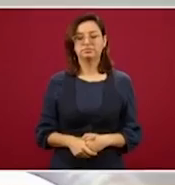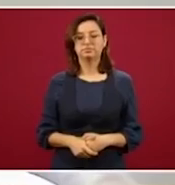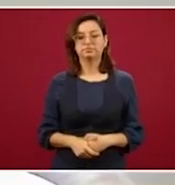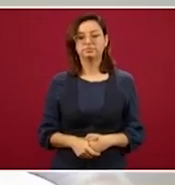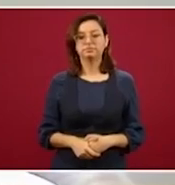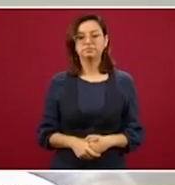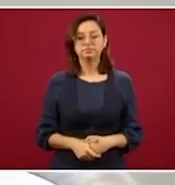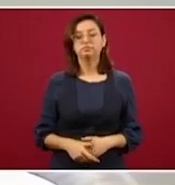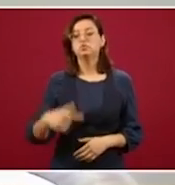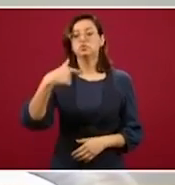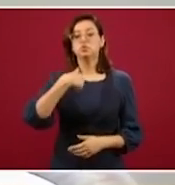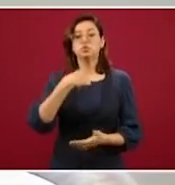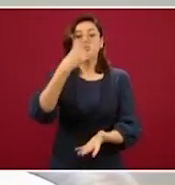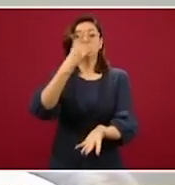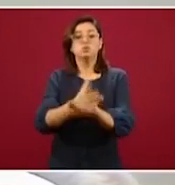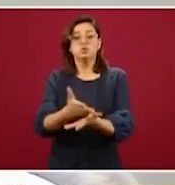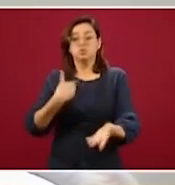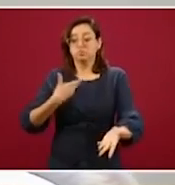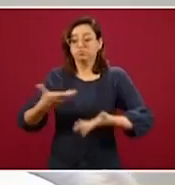instancia de conciliación.